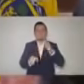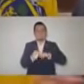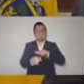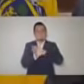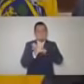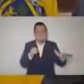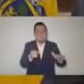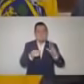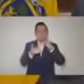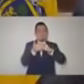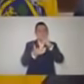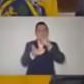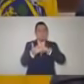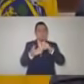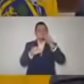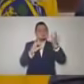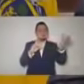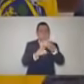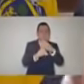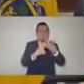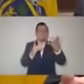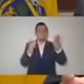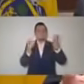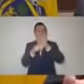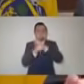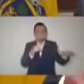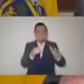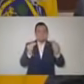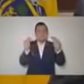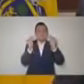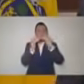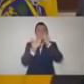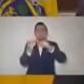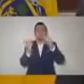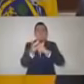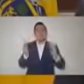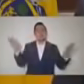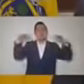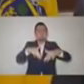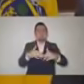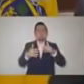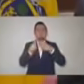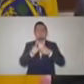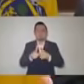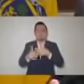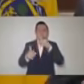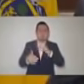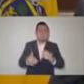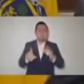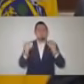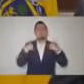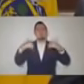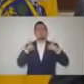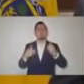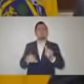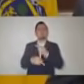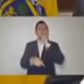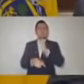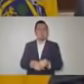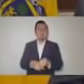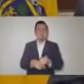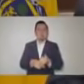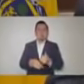restaurantes con filas para entrar los bares llenos las casas se convirtieron en centros de reunión y de fiesta la gente paseando como si nada sucediera